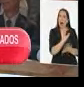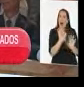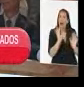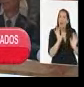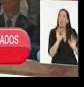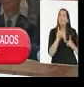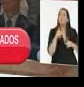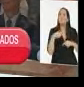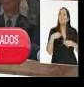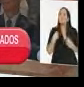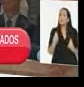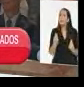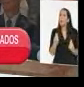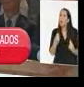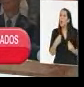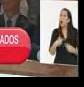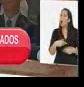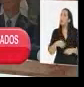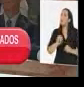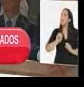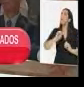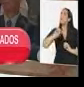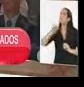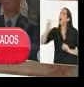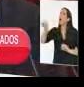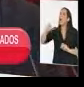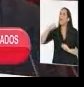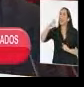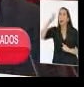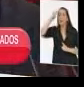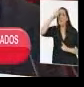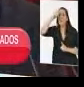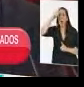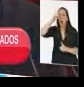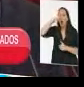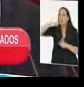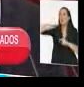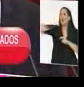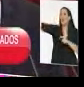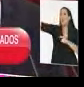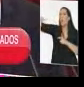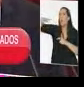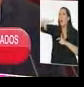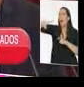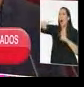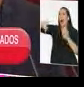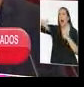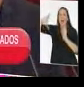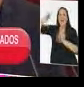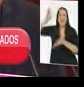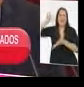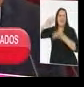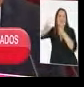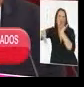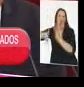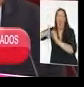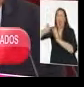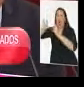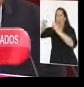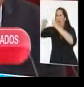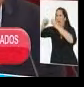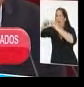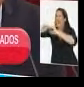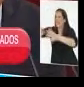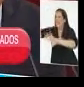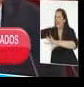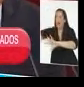salir airoso en la elección de octubre. La pregunta que te quiero hacer es la siguiente. El gobierno sale hoy, después del